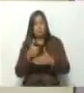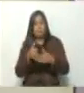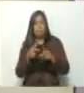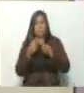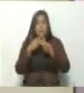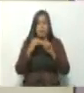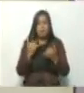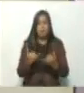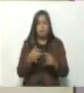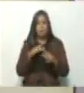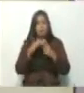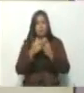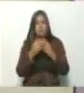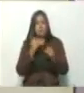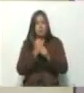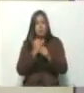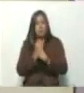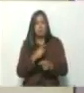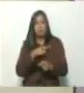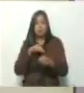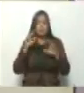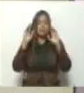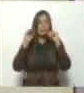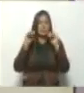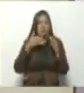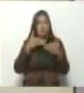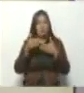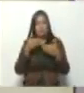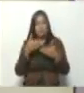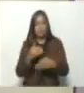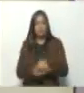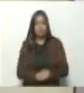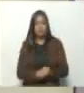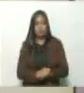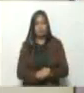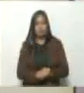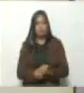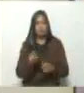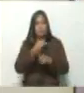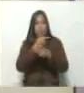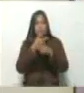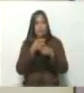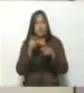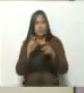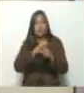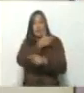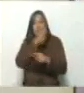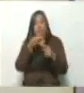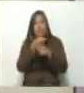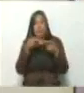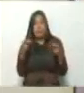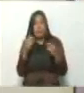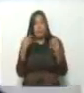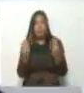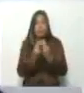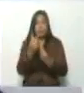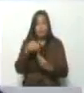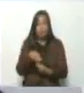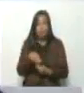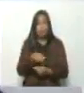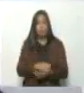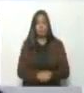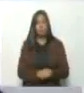mejorar las condiciones de trabajo. Tenemos que despedir esta conversación. José Alberto López es gerente general de Supra Caracas, nos acompañó